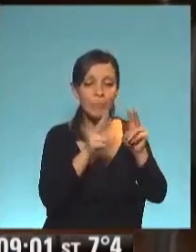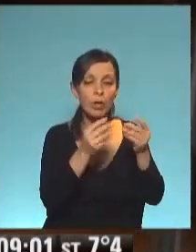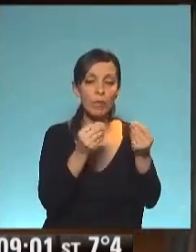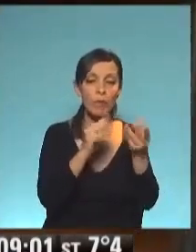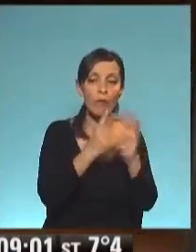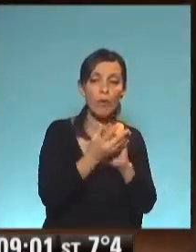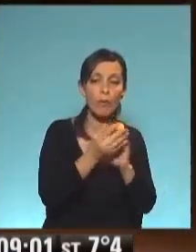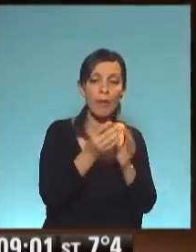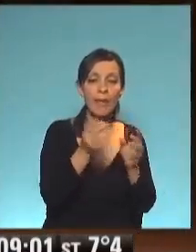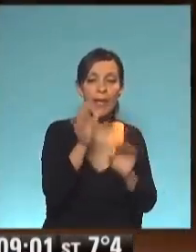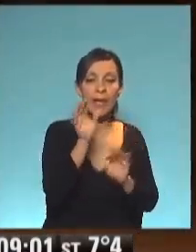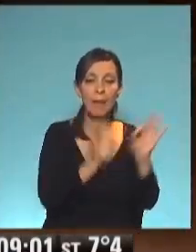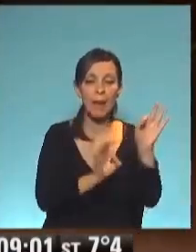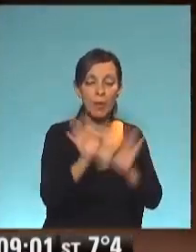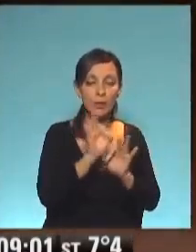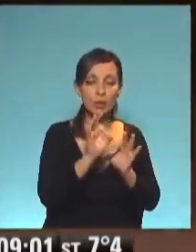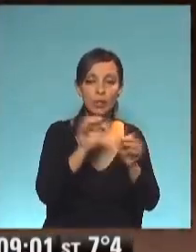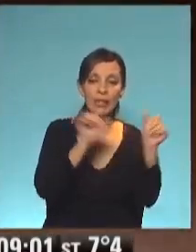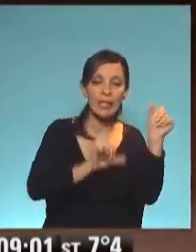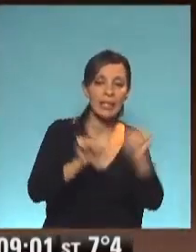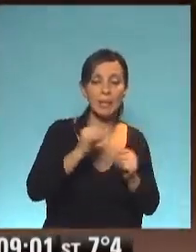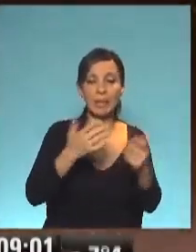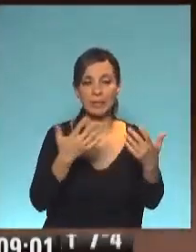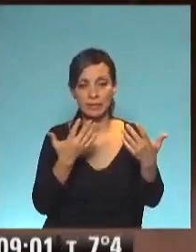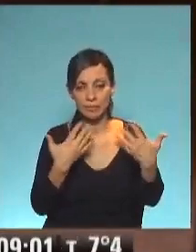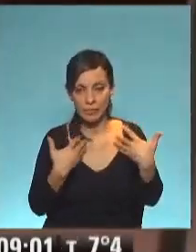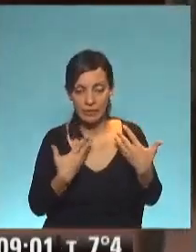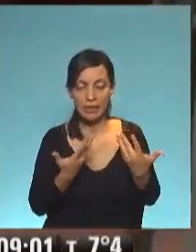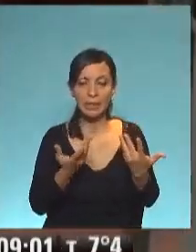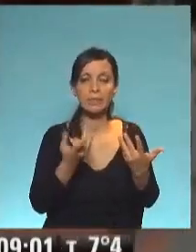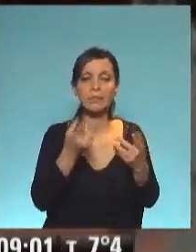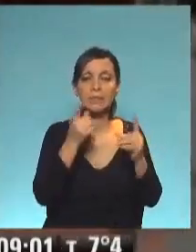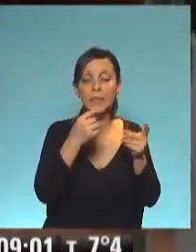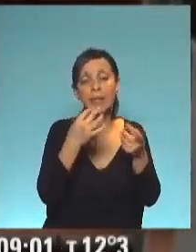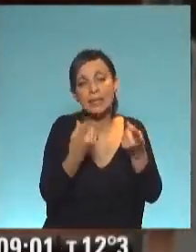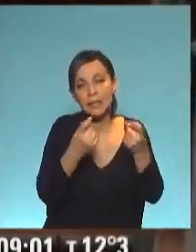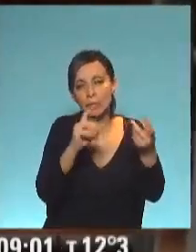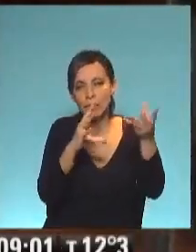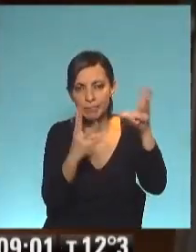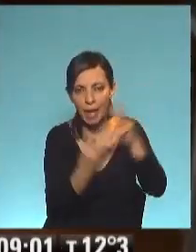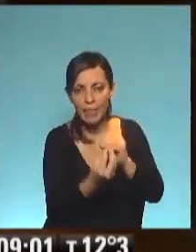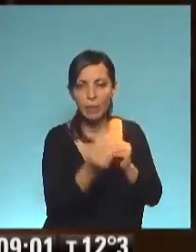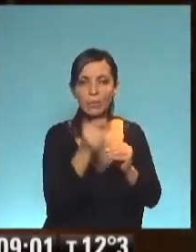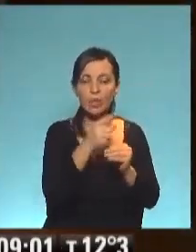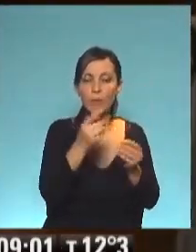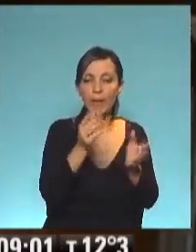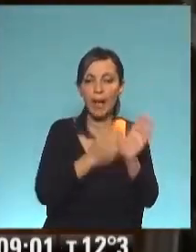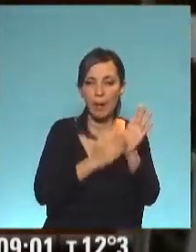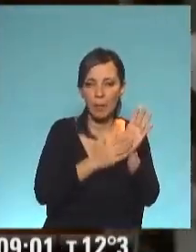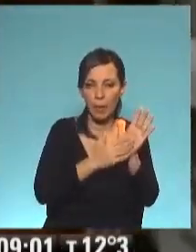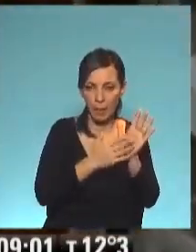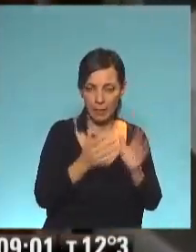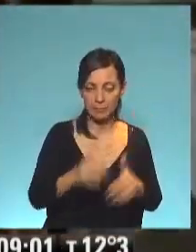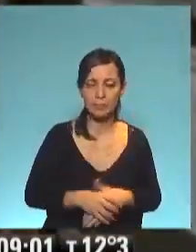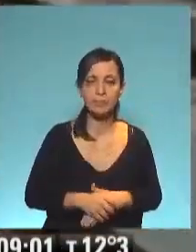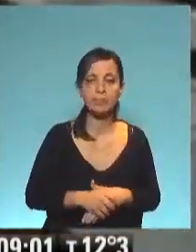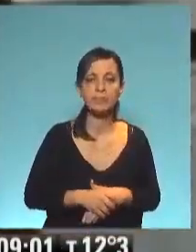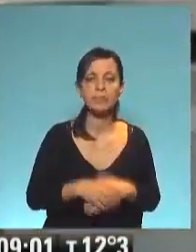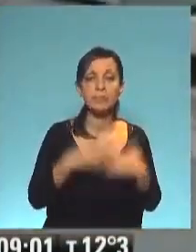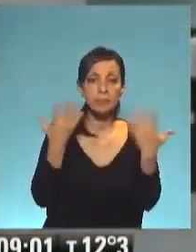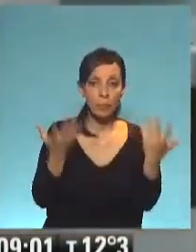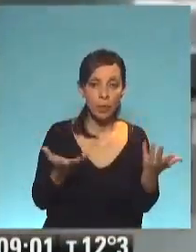químicas para combatir el COVID, necesitamos hacer algunas readecuaciones justamente para esos ensayos. Entonces,